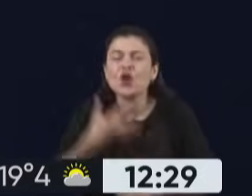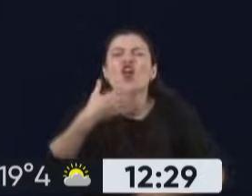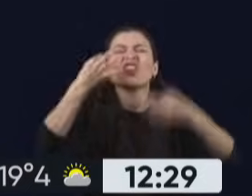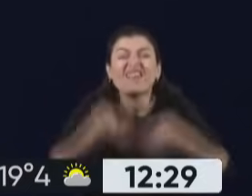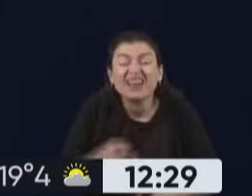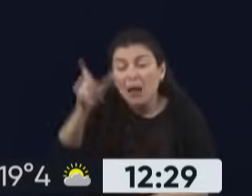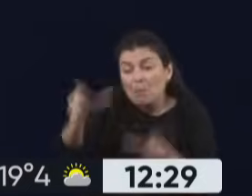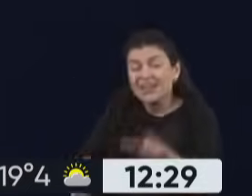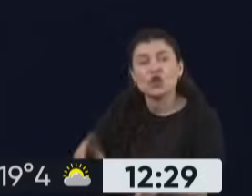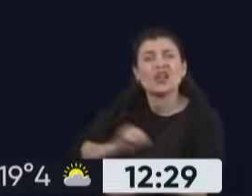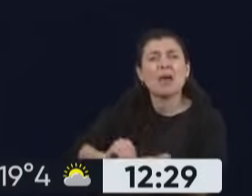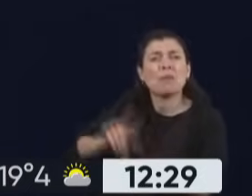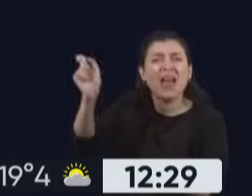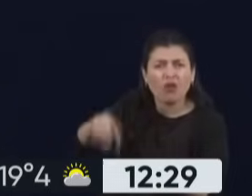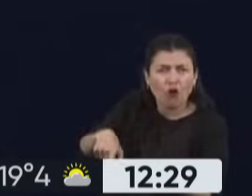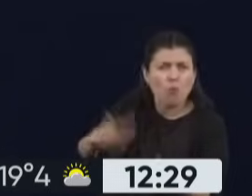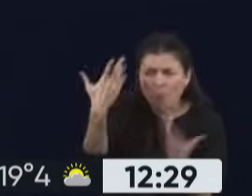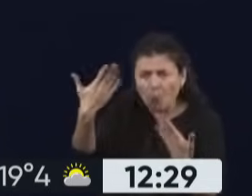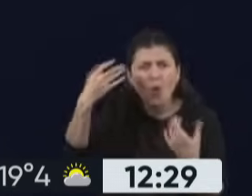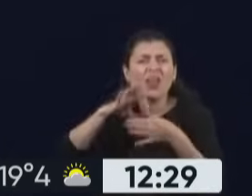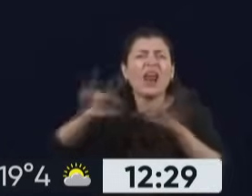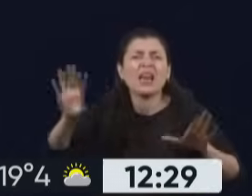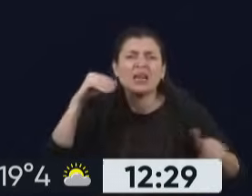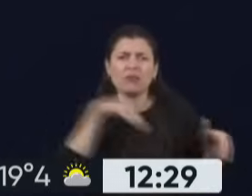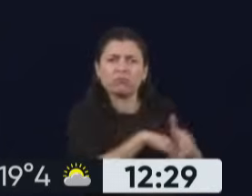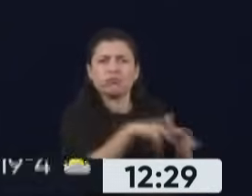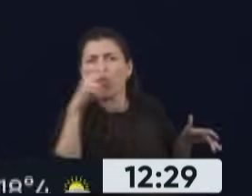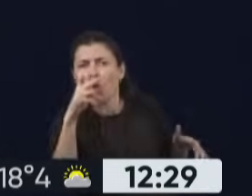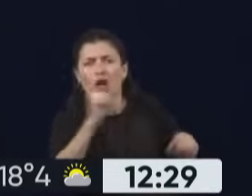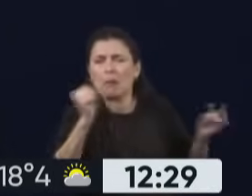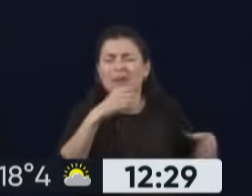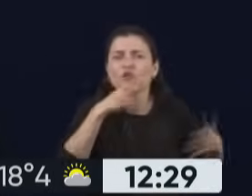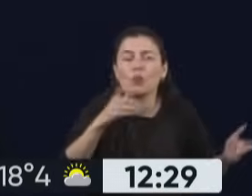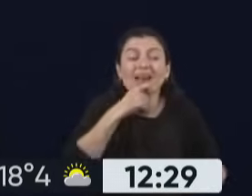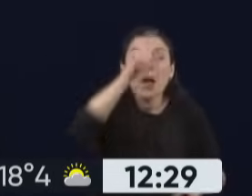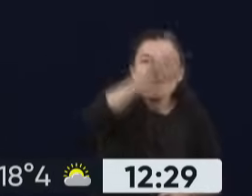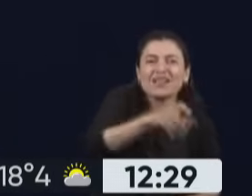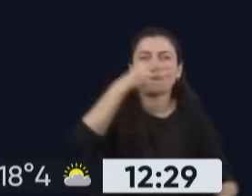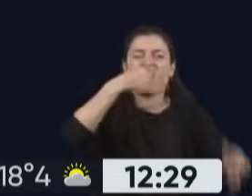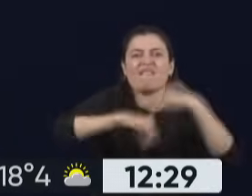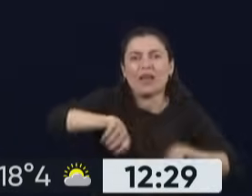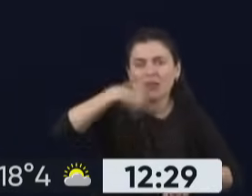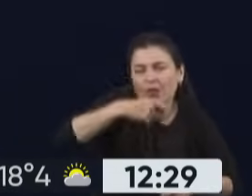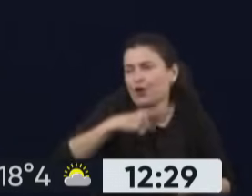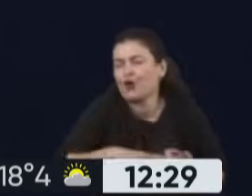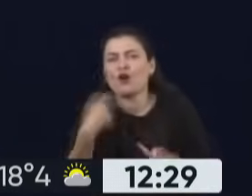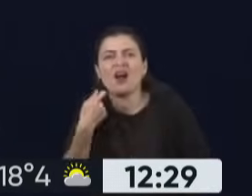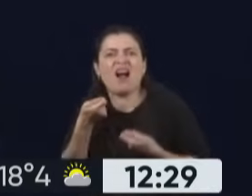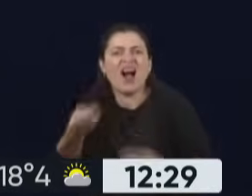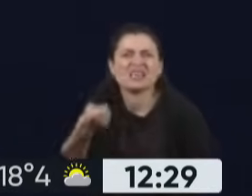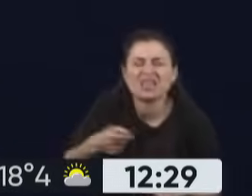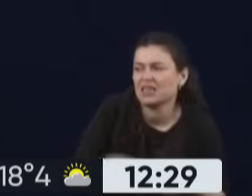amenazas para el país: narcotráfico, trata de personas, ser miembro de una organización